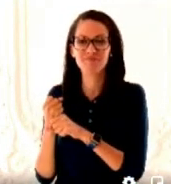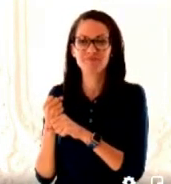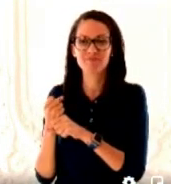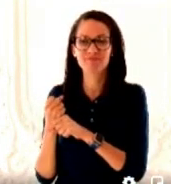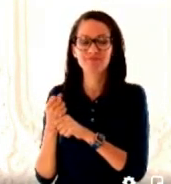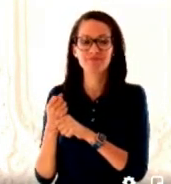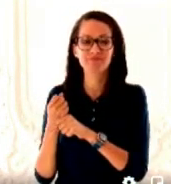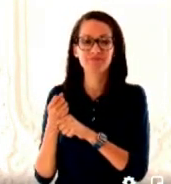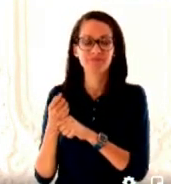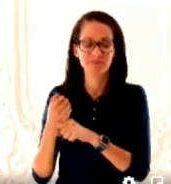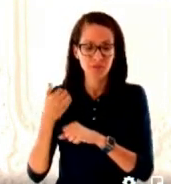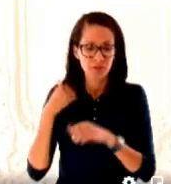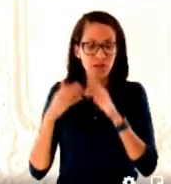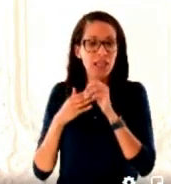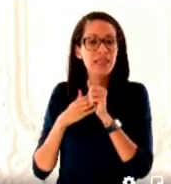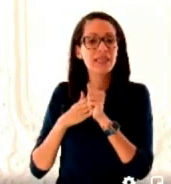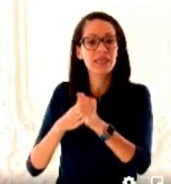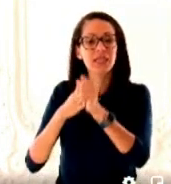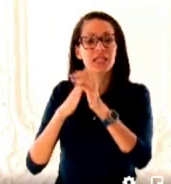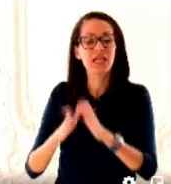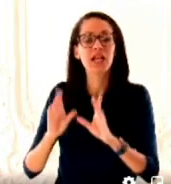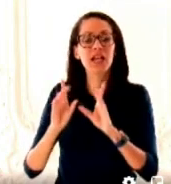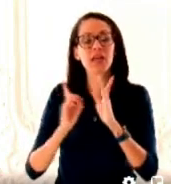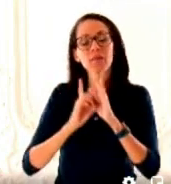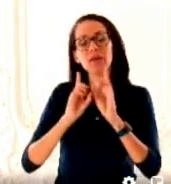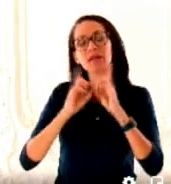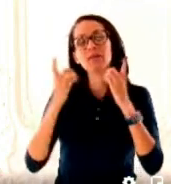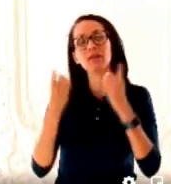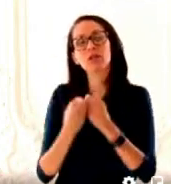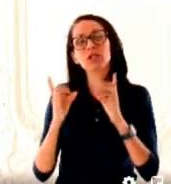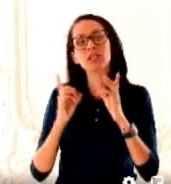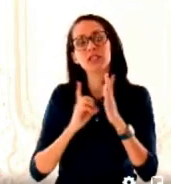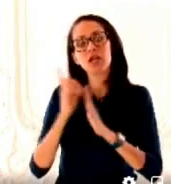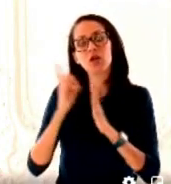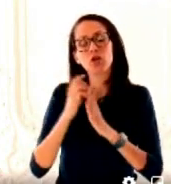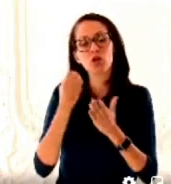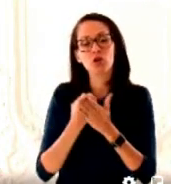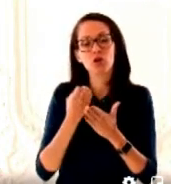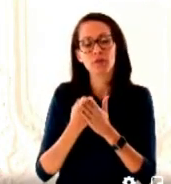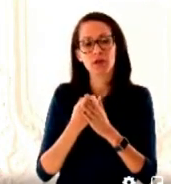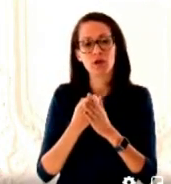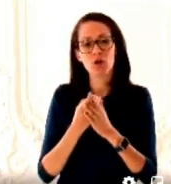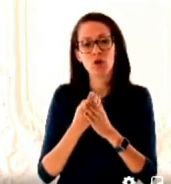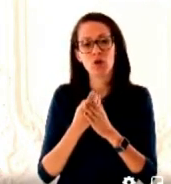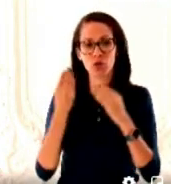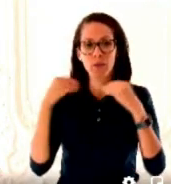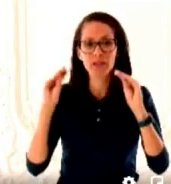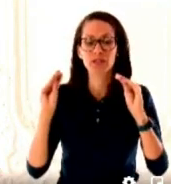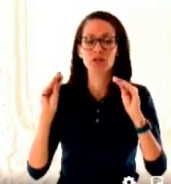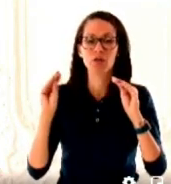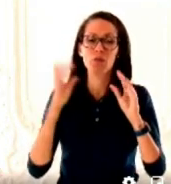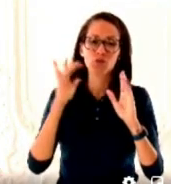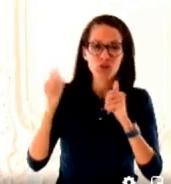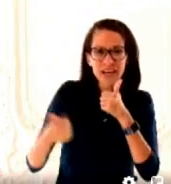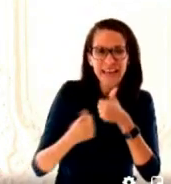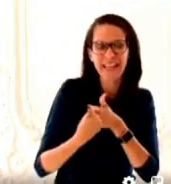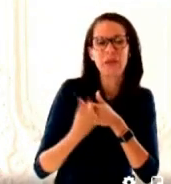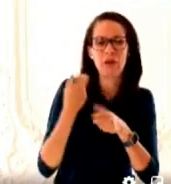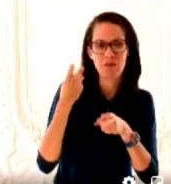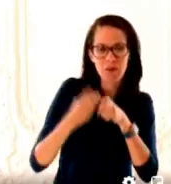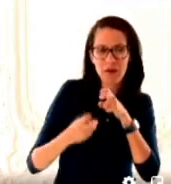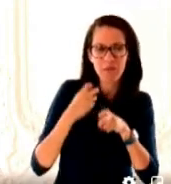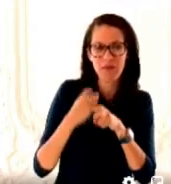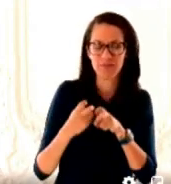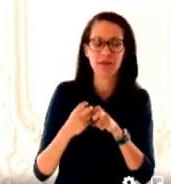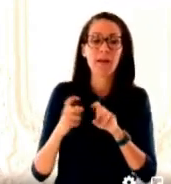la encomienda de dirigir el Departamento de Desarrollo Económico y Comercio con muchos retos y muchas dificultades.